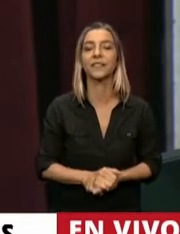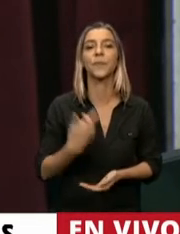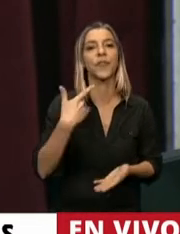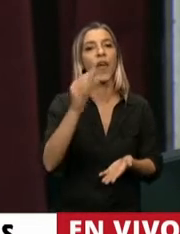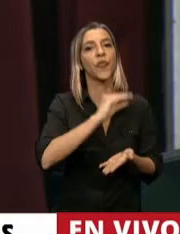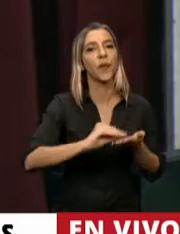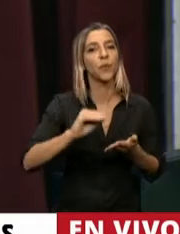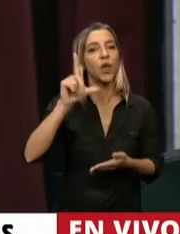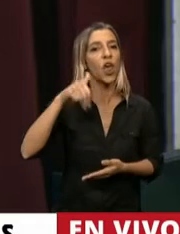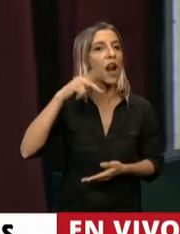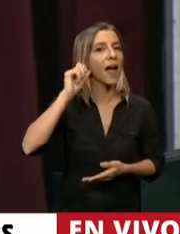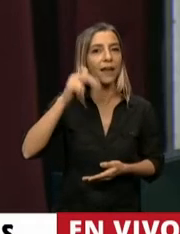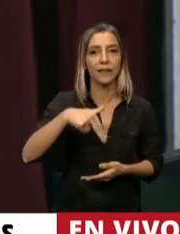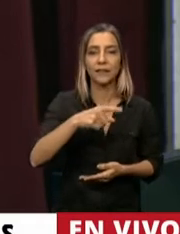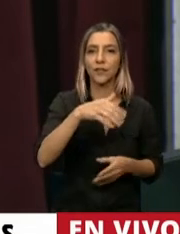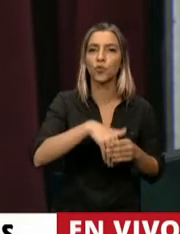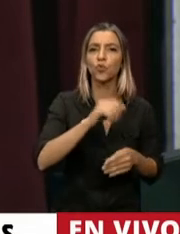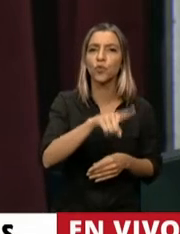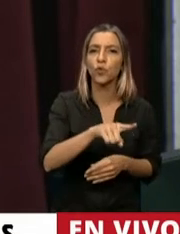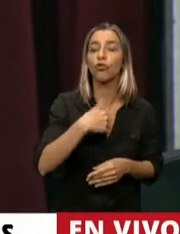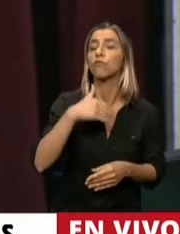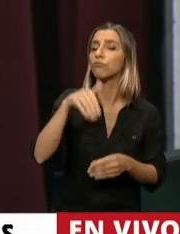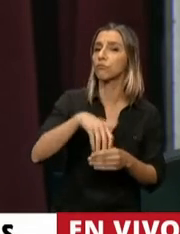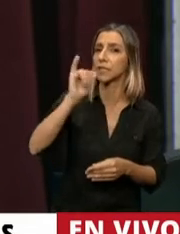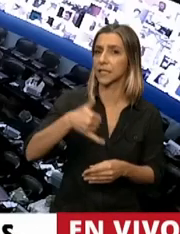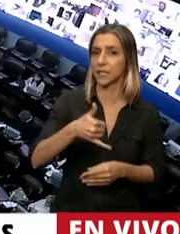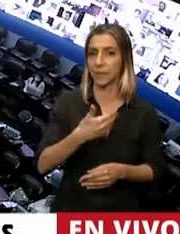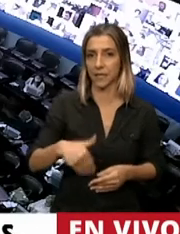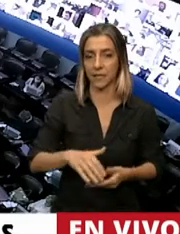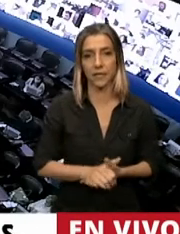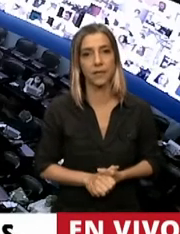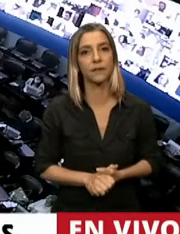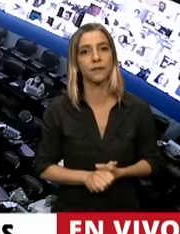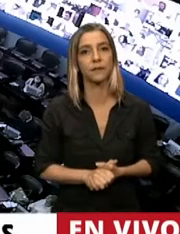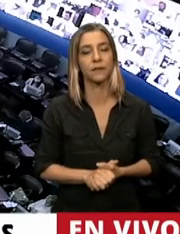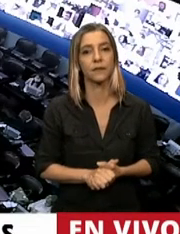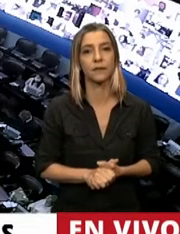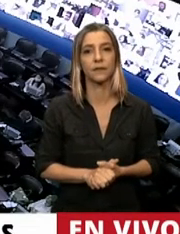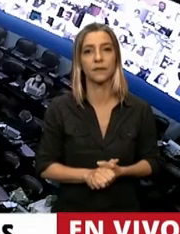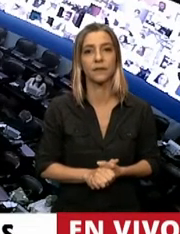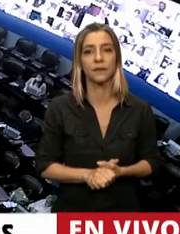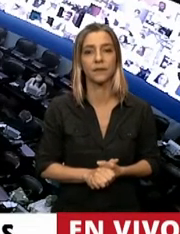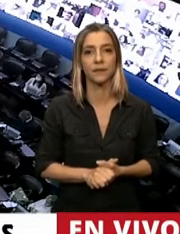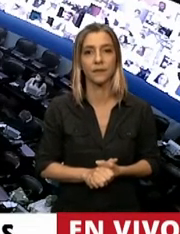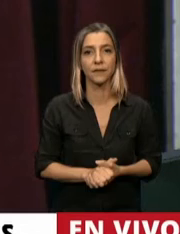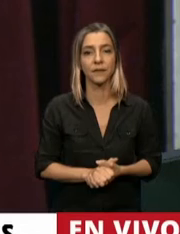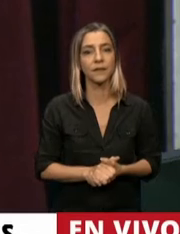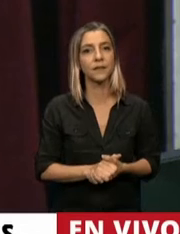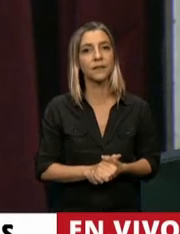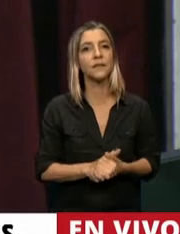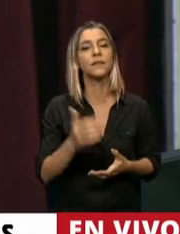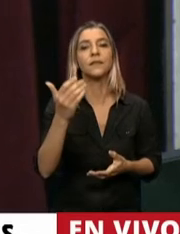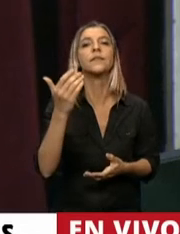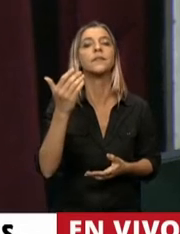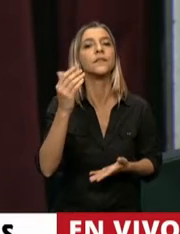para expresar el sentido de su voto afirmativo presidente no tomó la delegación de mi rostro bárbaro diputado